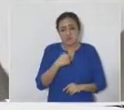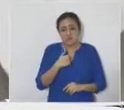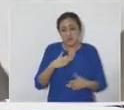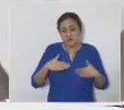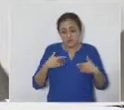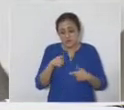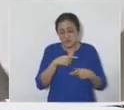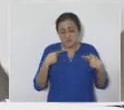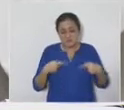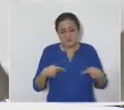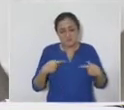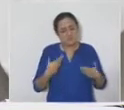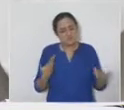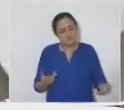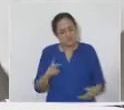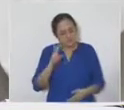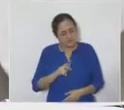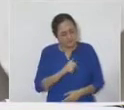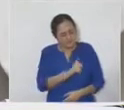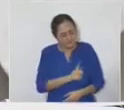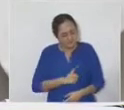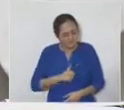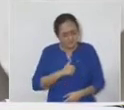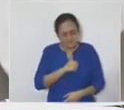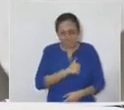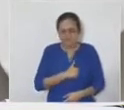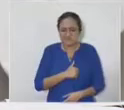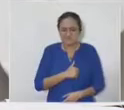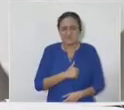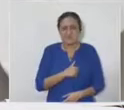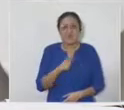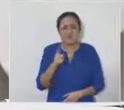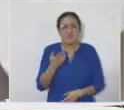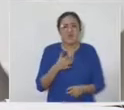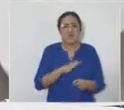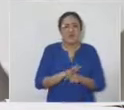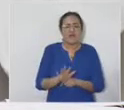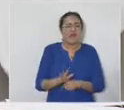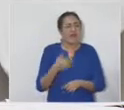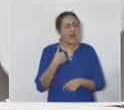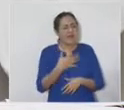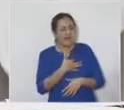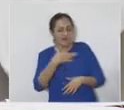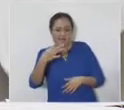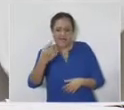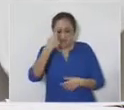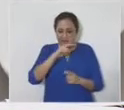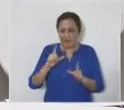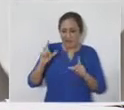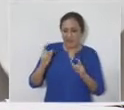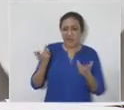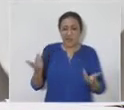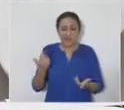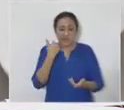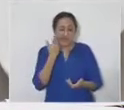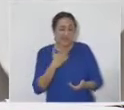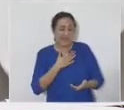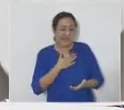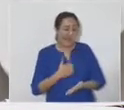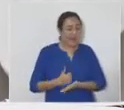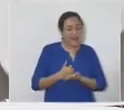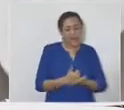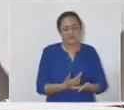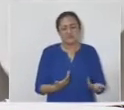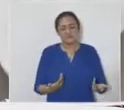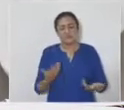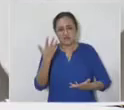en la gente, pero qué lástima que agarre cualquier tipo de pretexto para tratar de sacar raja política o